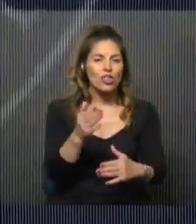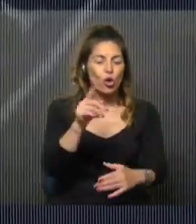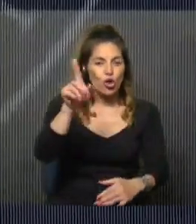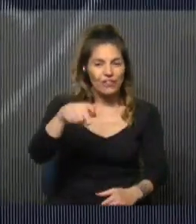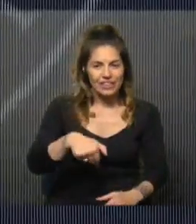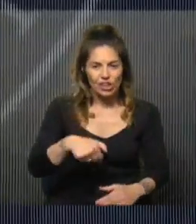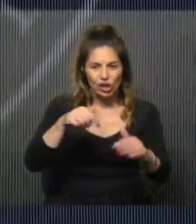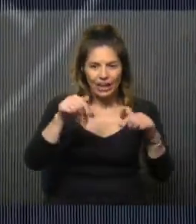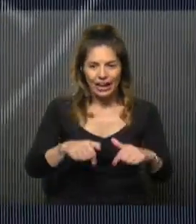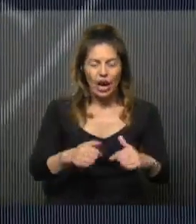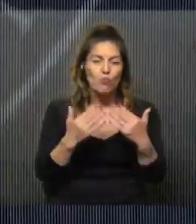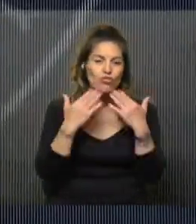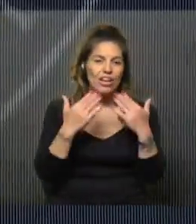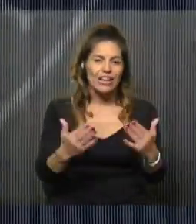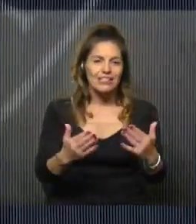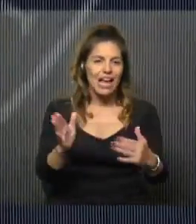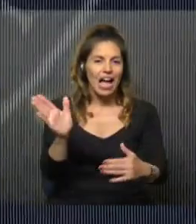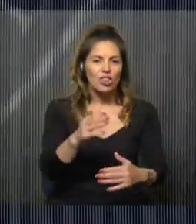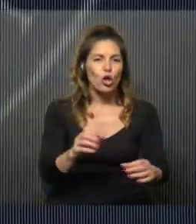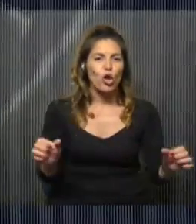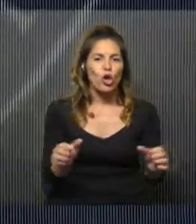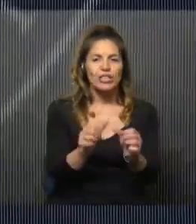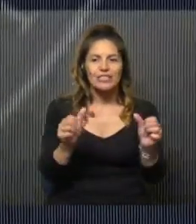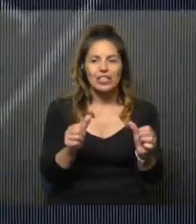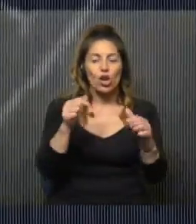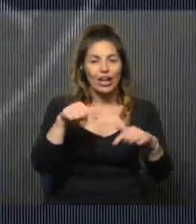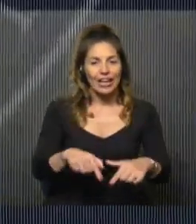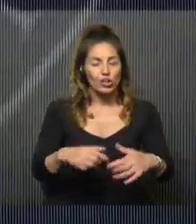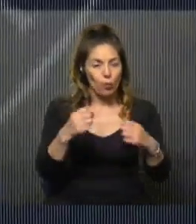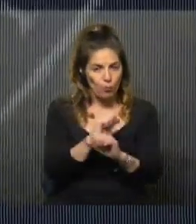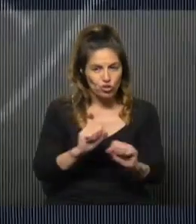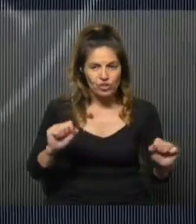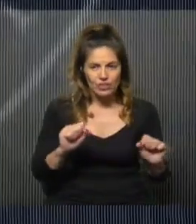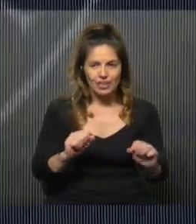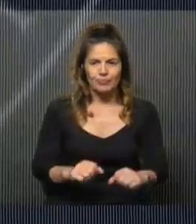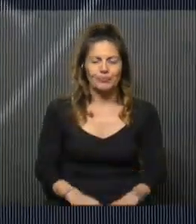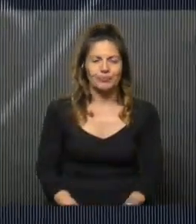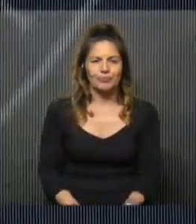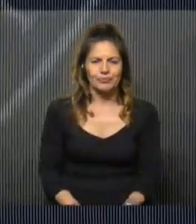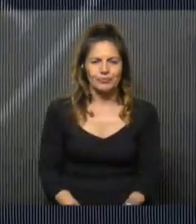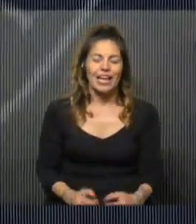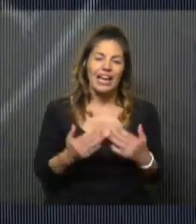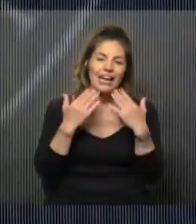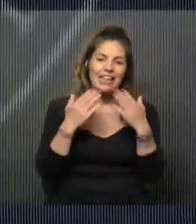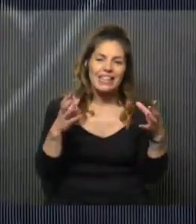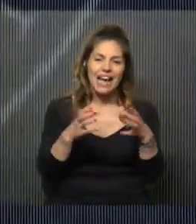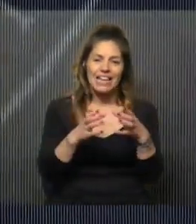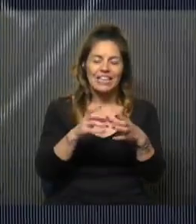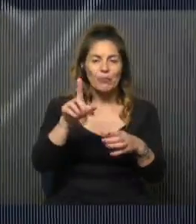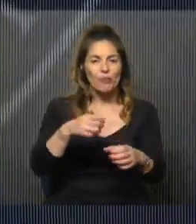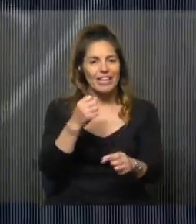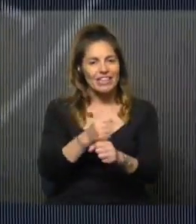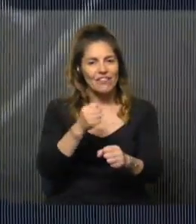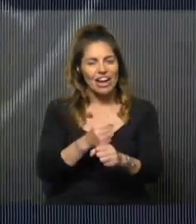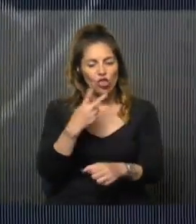vinieron muchas gracias a todo lo que hicieron que esto fuera Pos gracias al equipo que viene trabajando